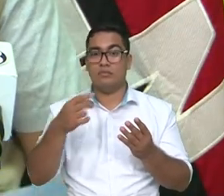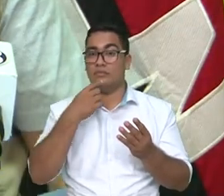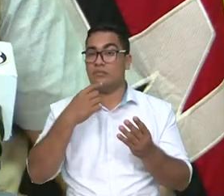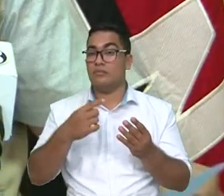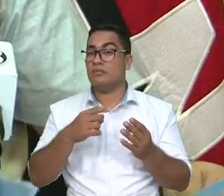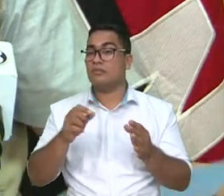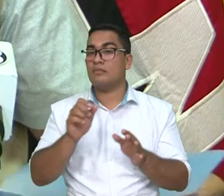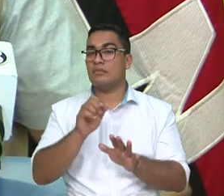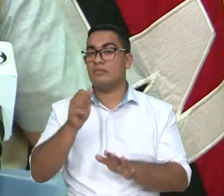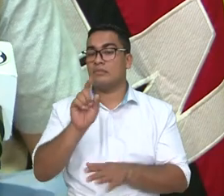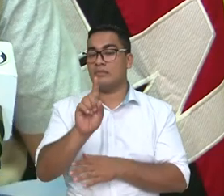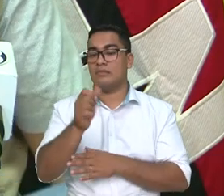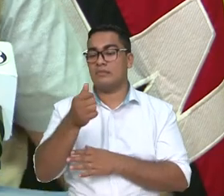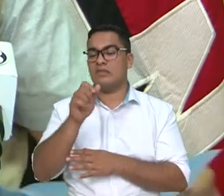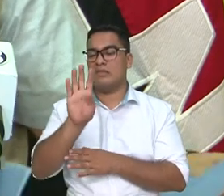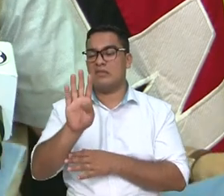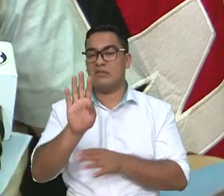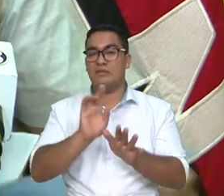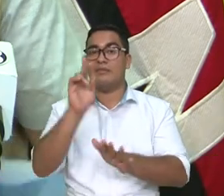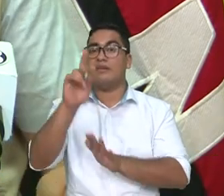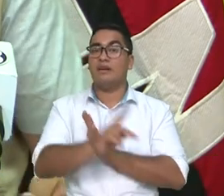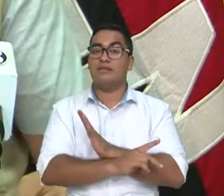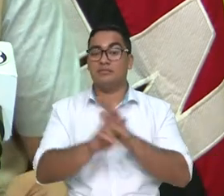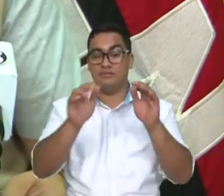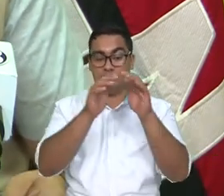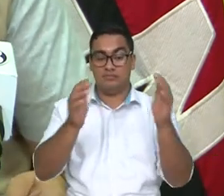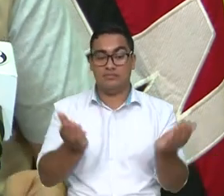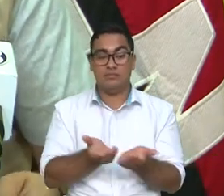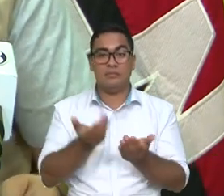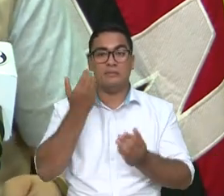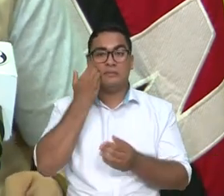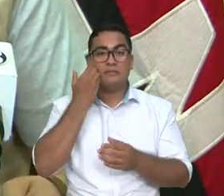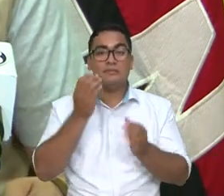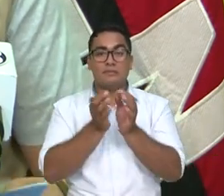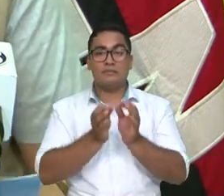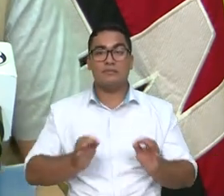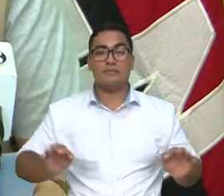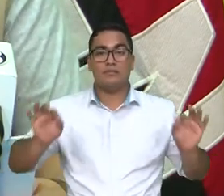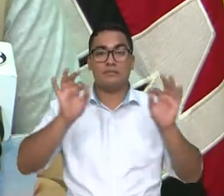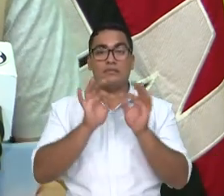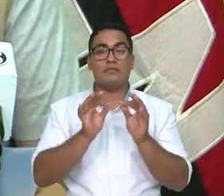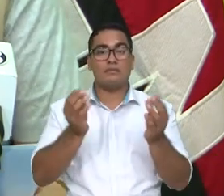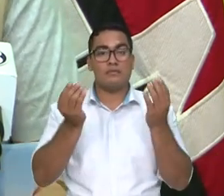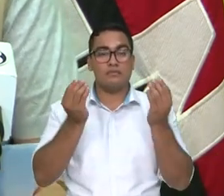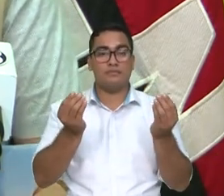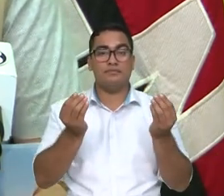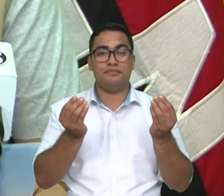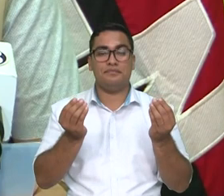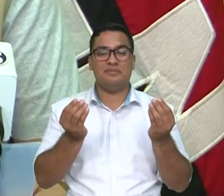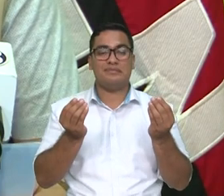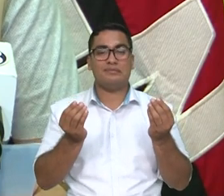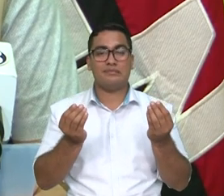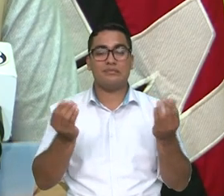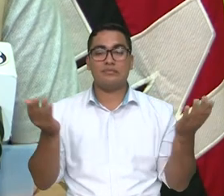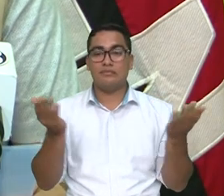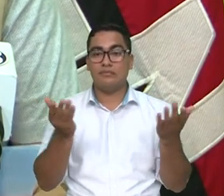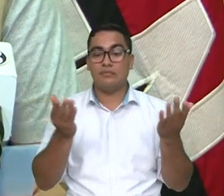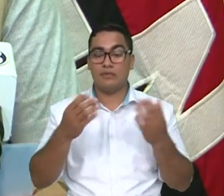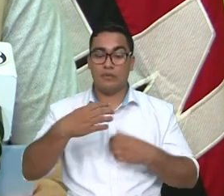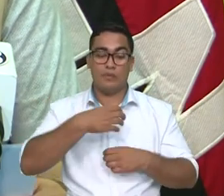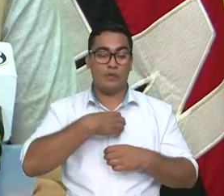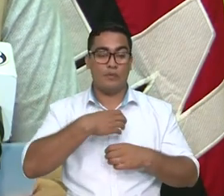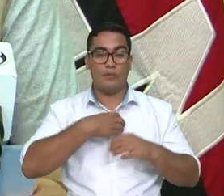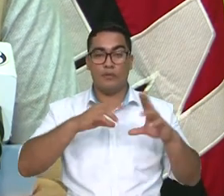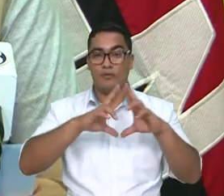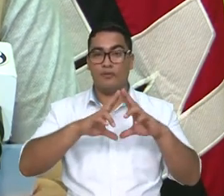afectados por esta enfermedad. Es importante destacar que dentro del territorio nacional no